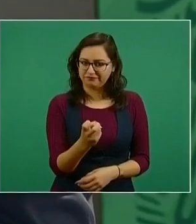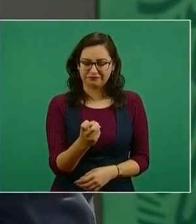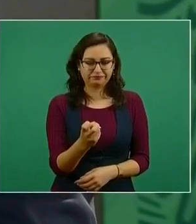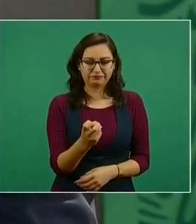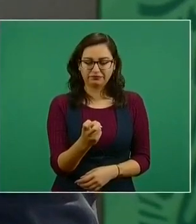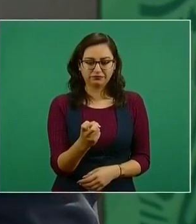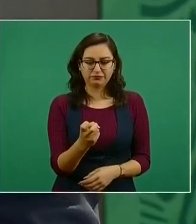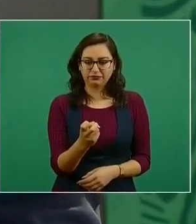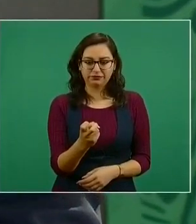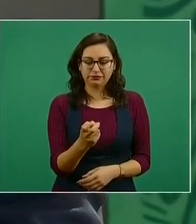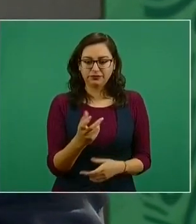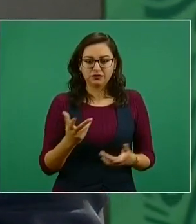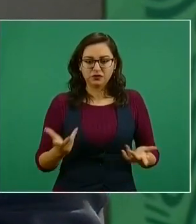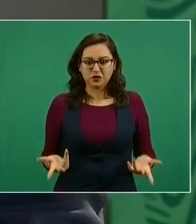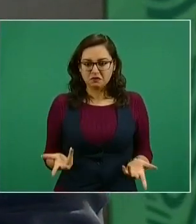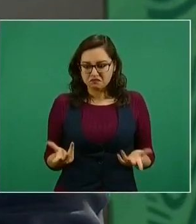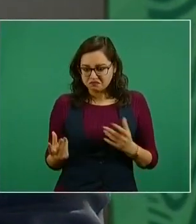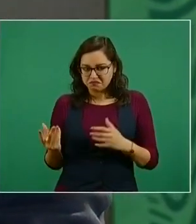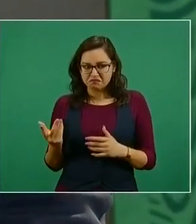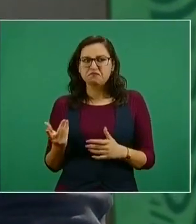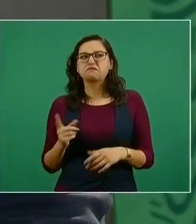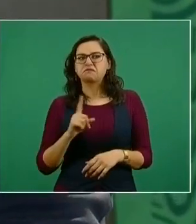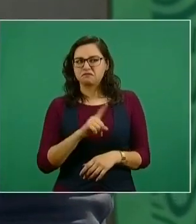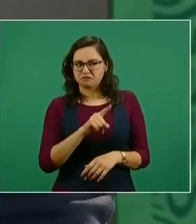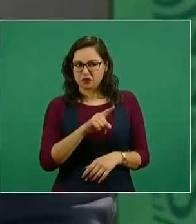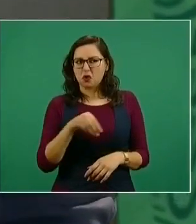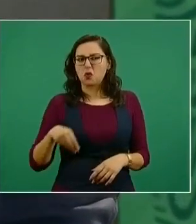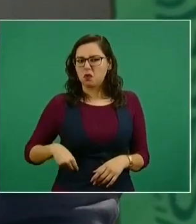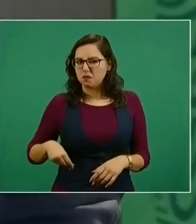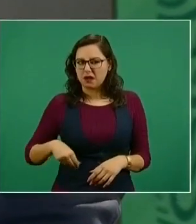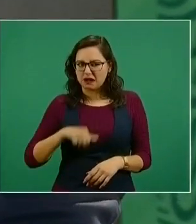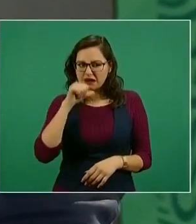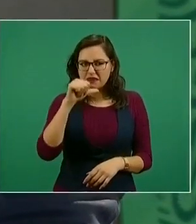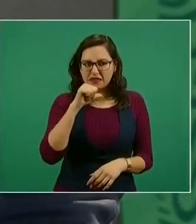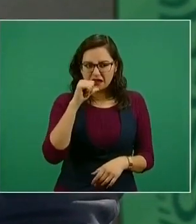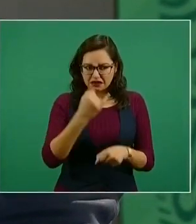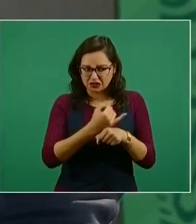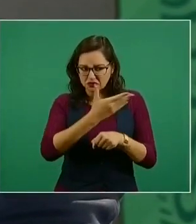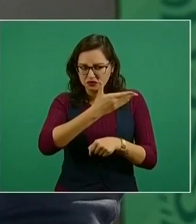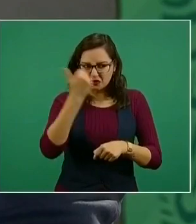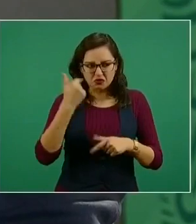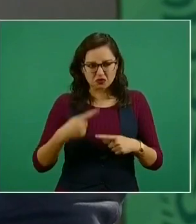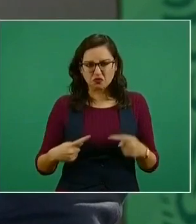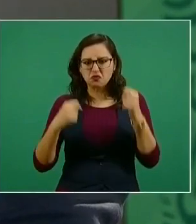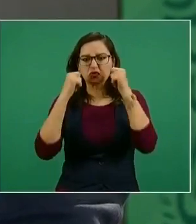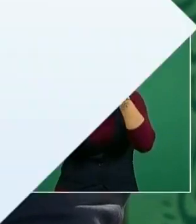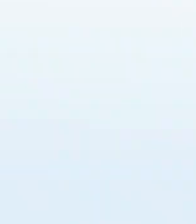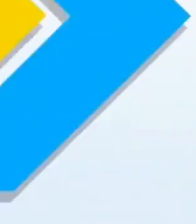debe actuar de esa manera. Trátese de quien se trate.